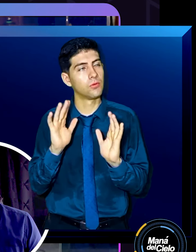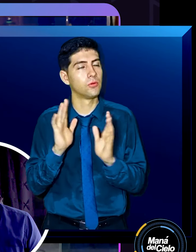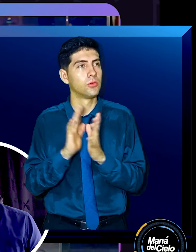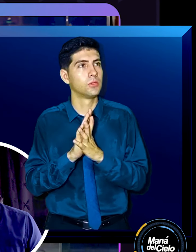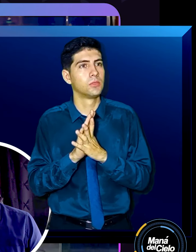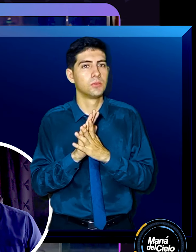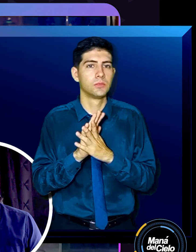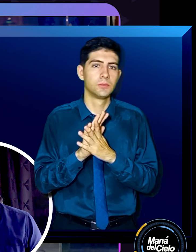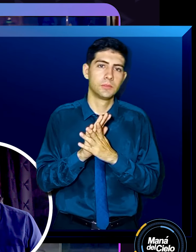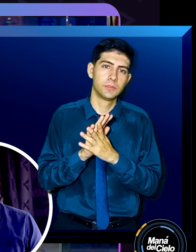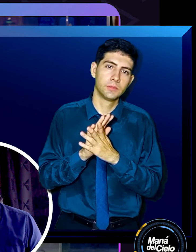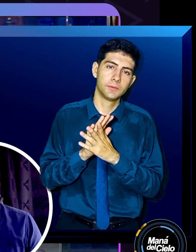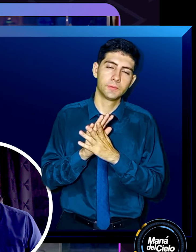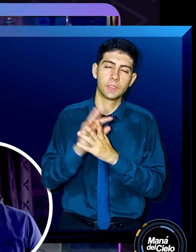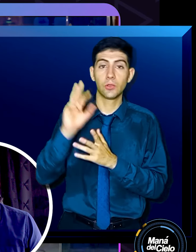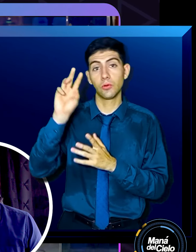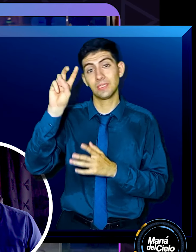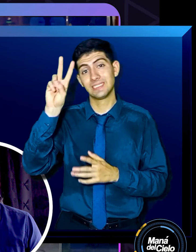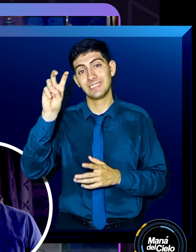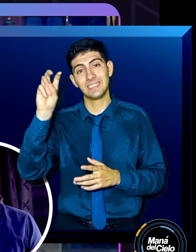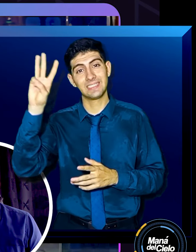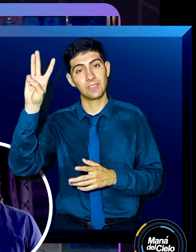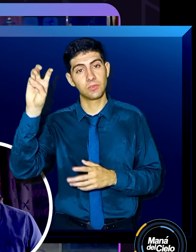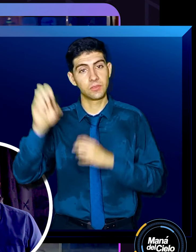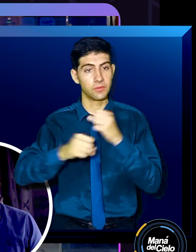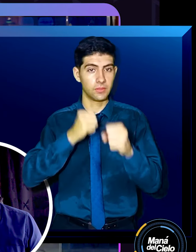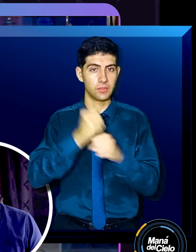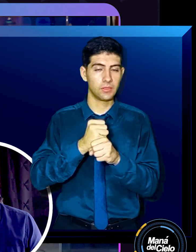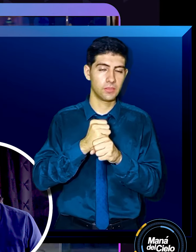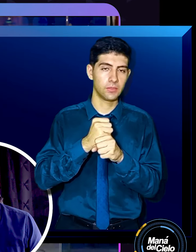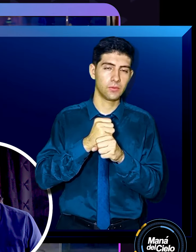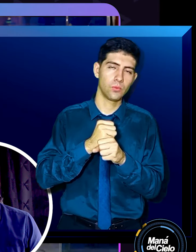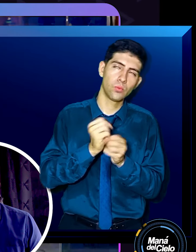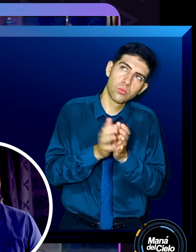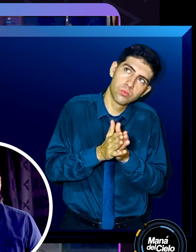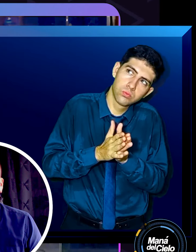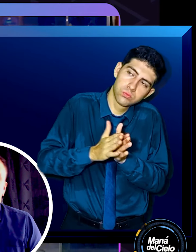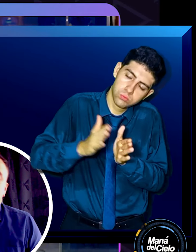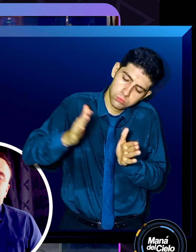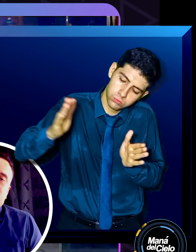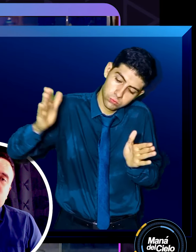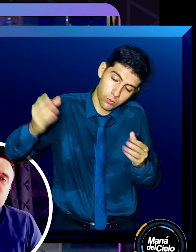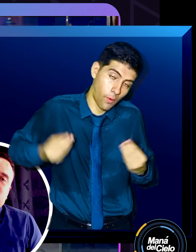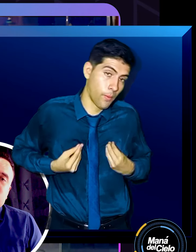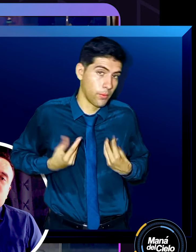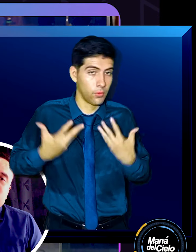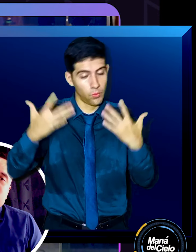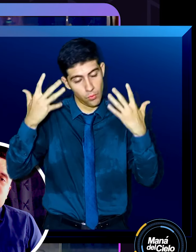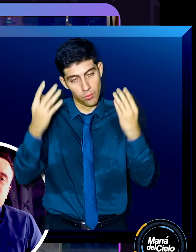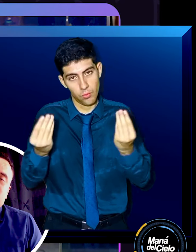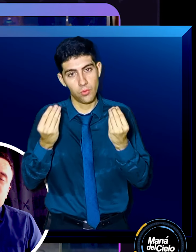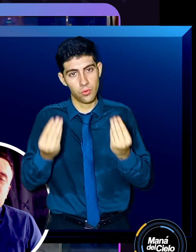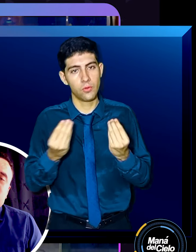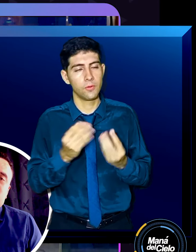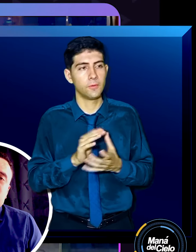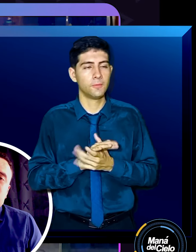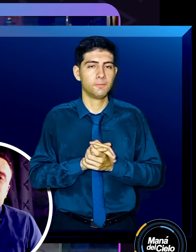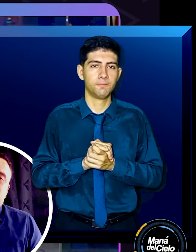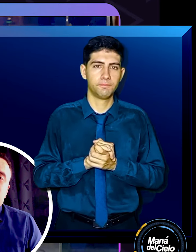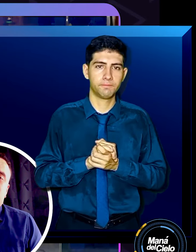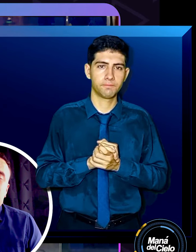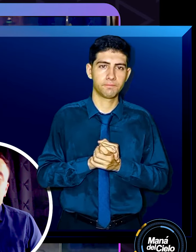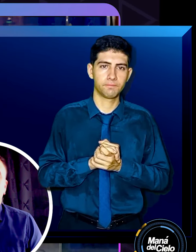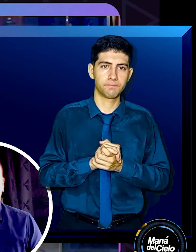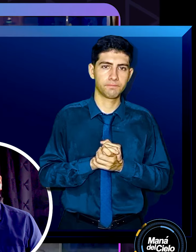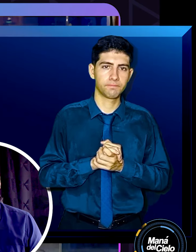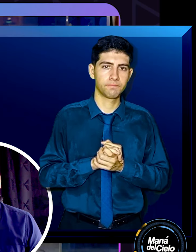¿60 y qué? ¿7? Y yo oigo gente que dice que, hermano, es que casi que me vuelvo.